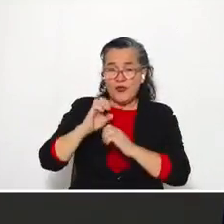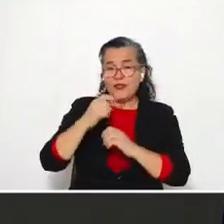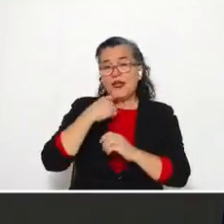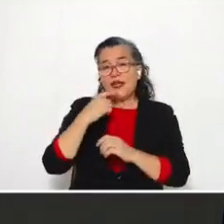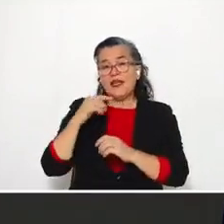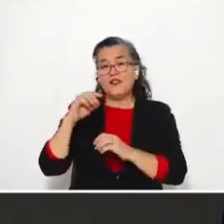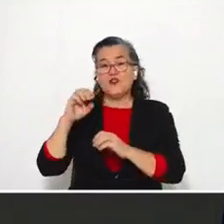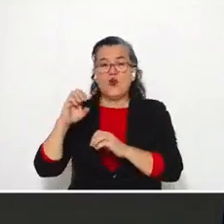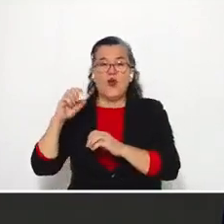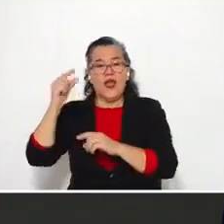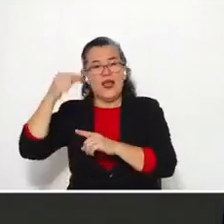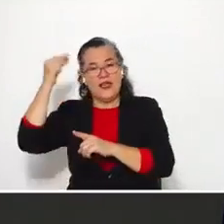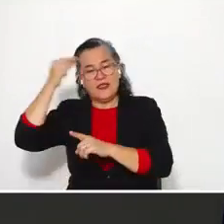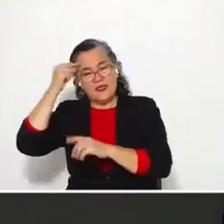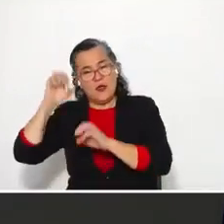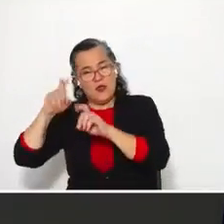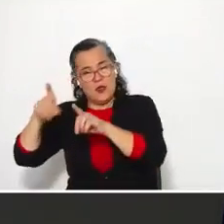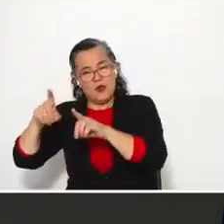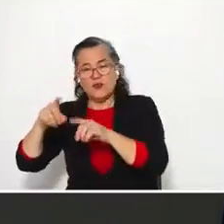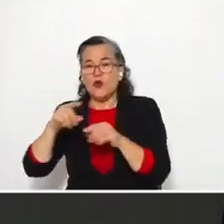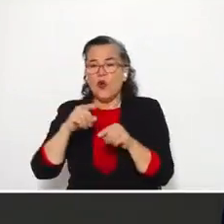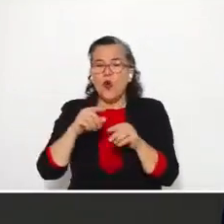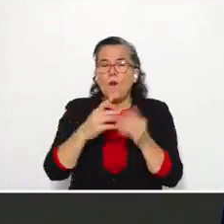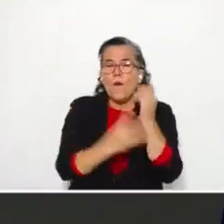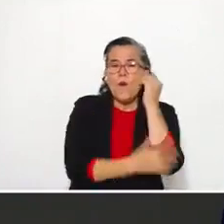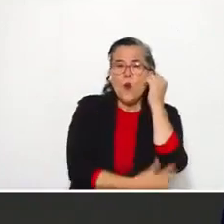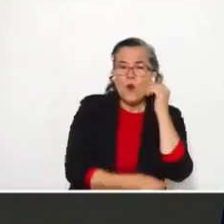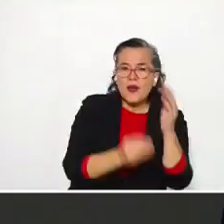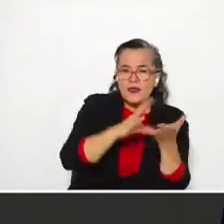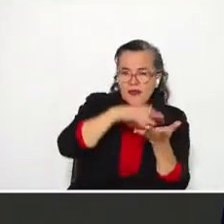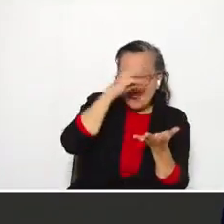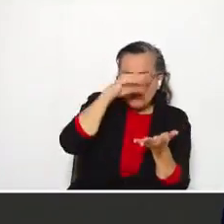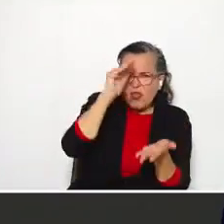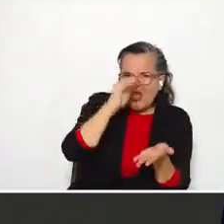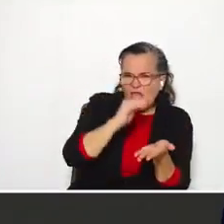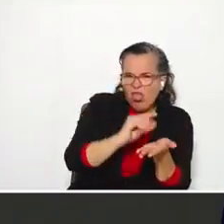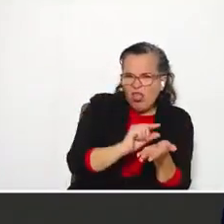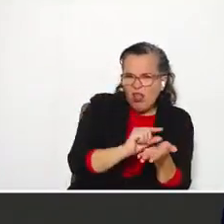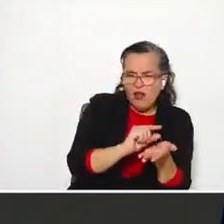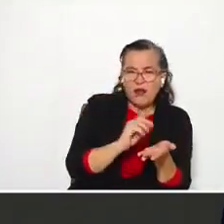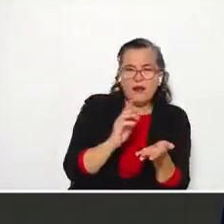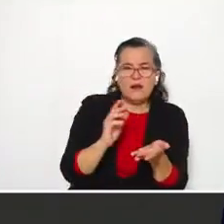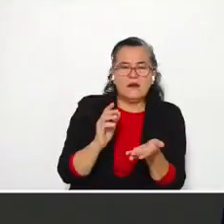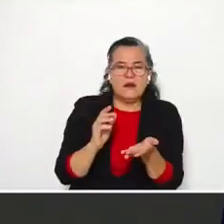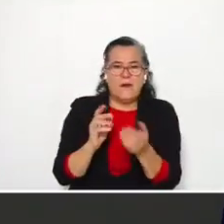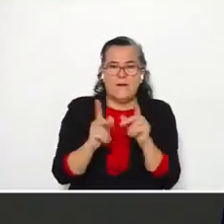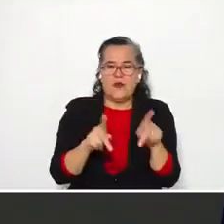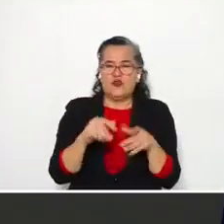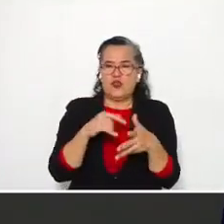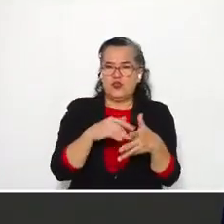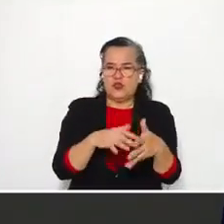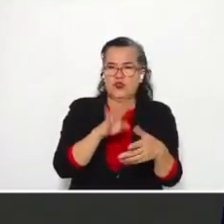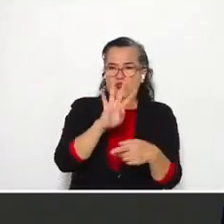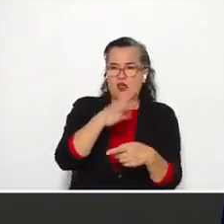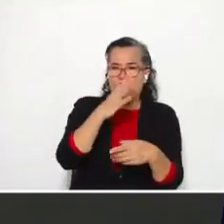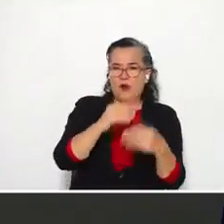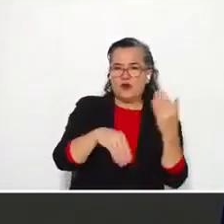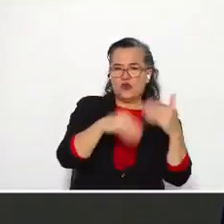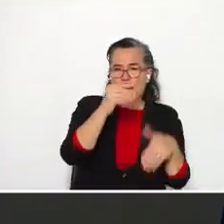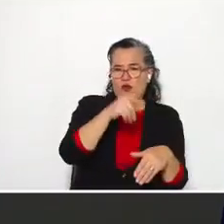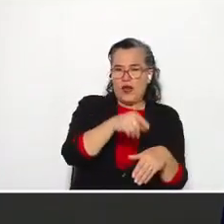de la Educación sobre pobreza de los aprendizajes en personas estudiantes de cuarto grado